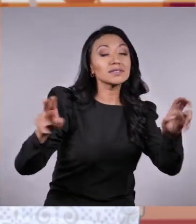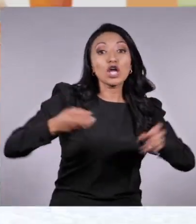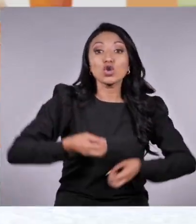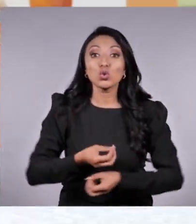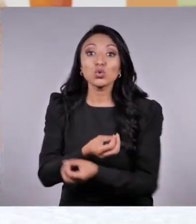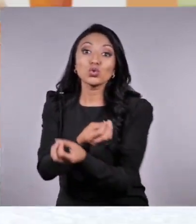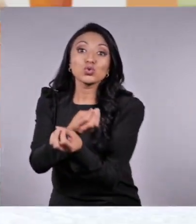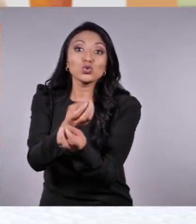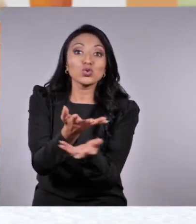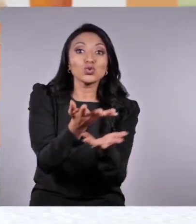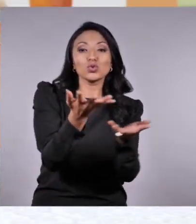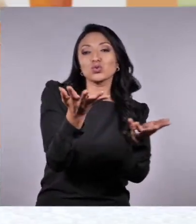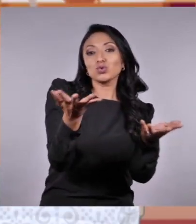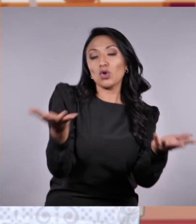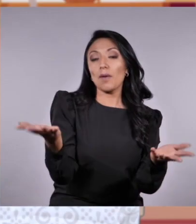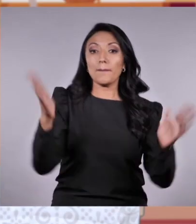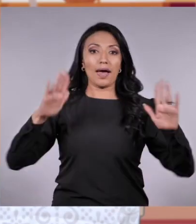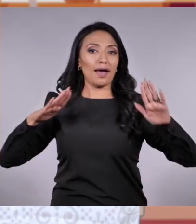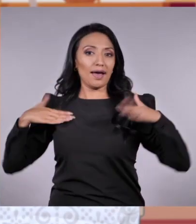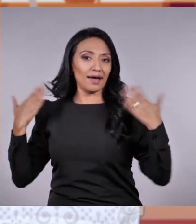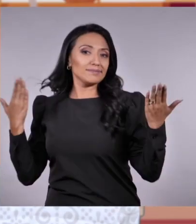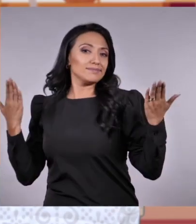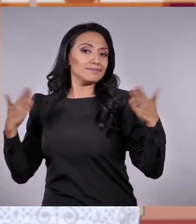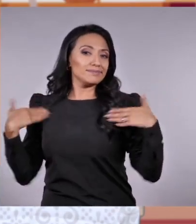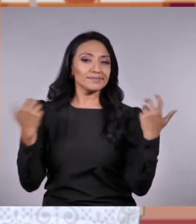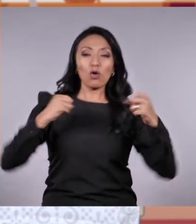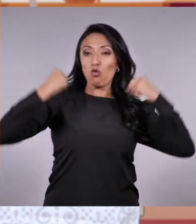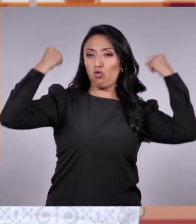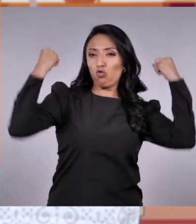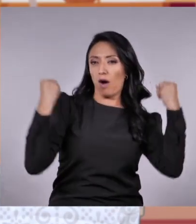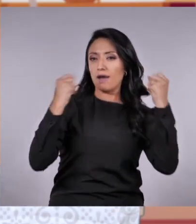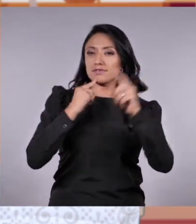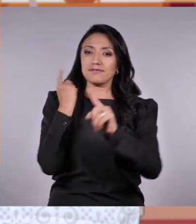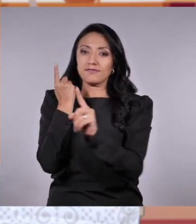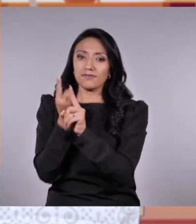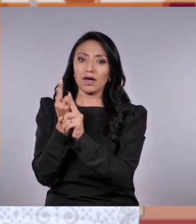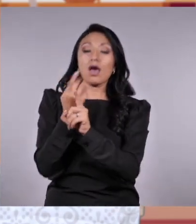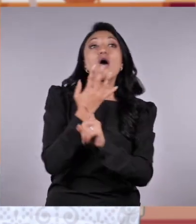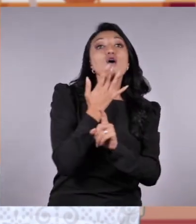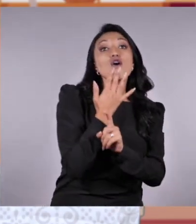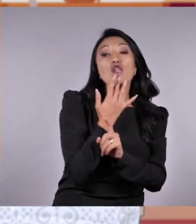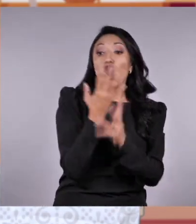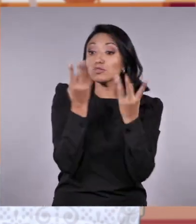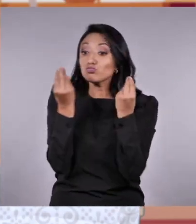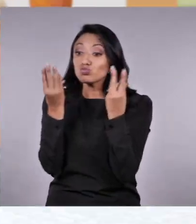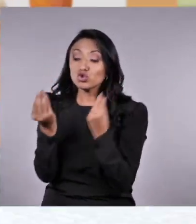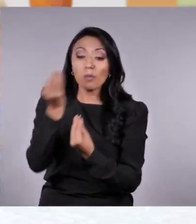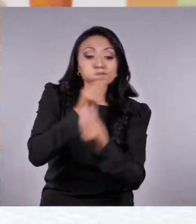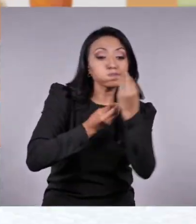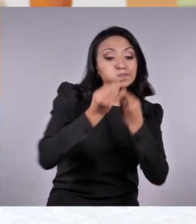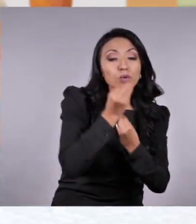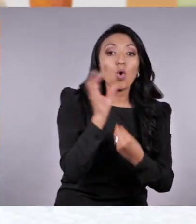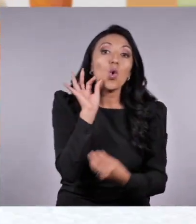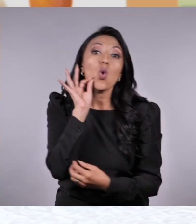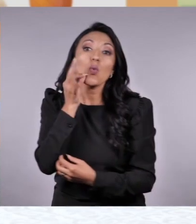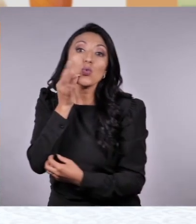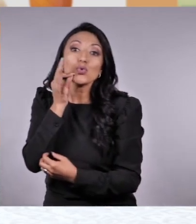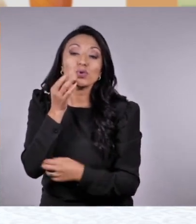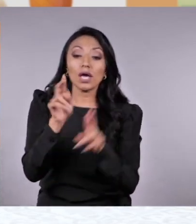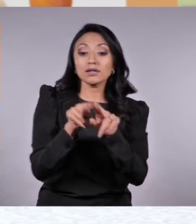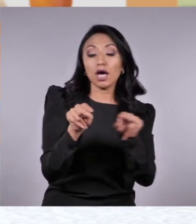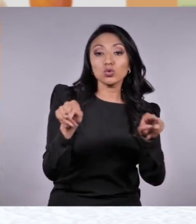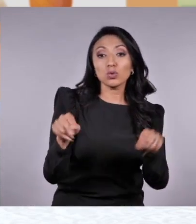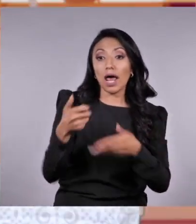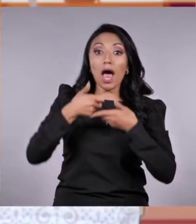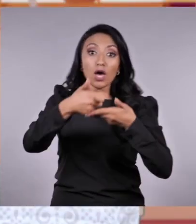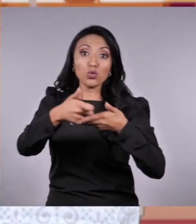dará fuerza y alegría de verdad. De muchos colores pueden ser frutos naturales que te ayudan